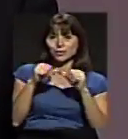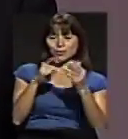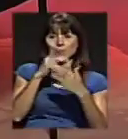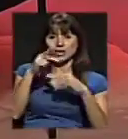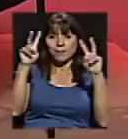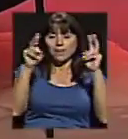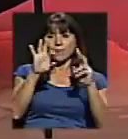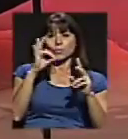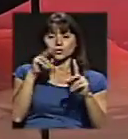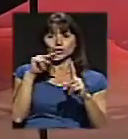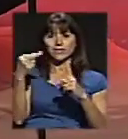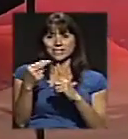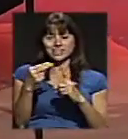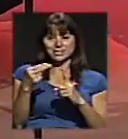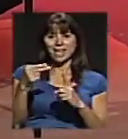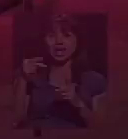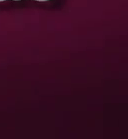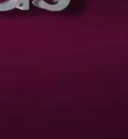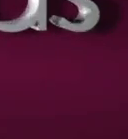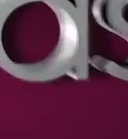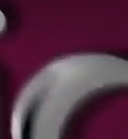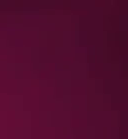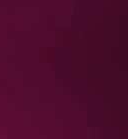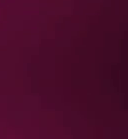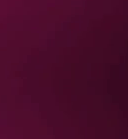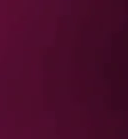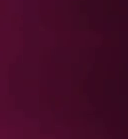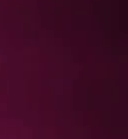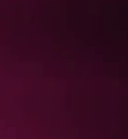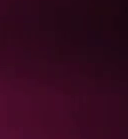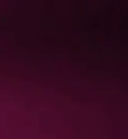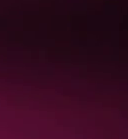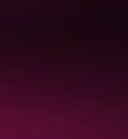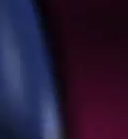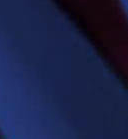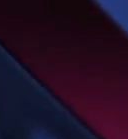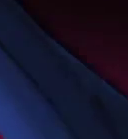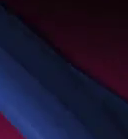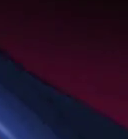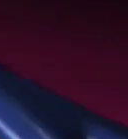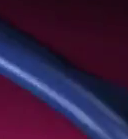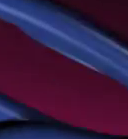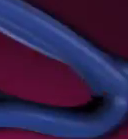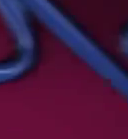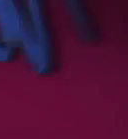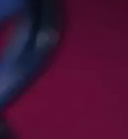programa Puntos de Vista, en esta ocasión con el diputado José María Villalta. Ya volvemos.